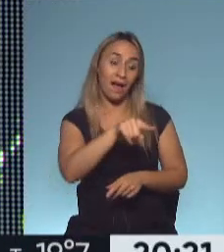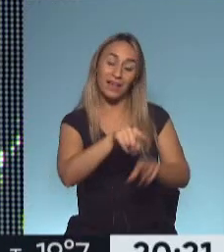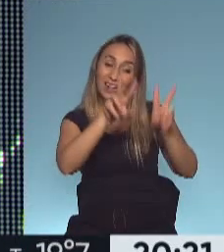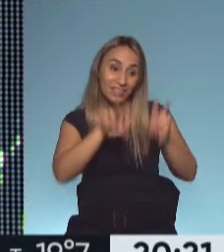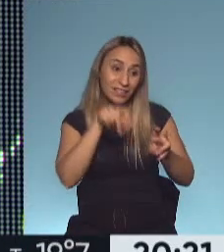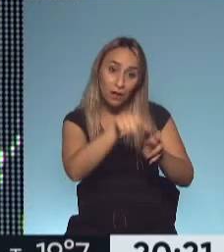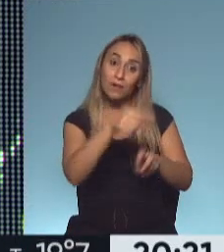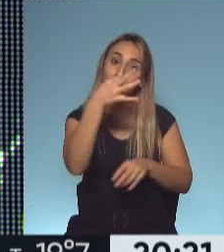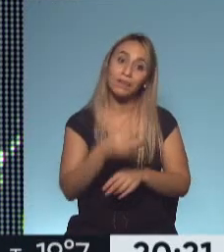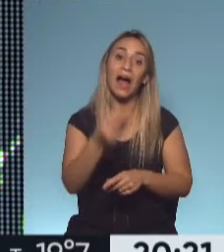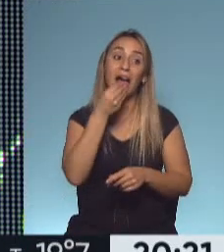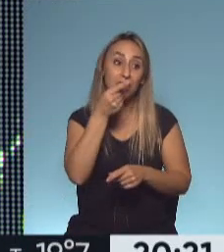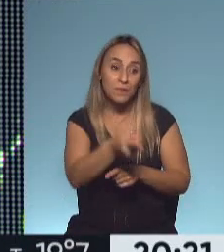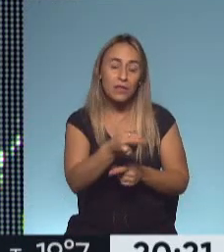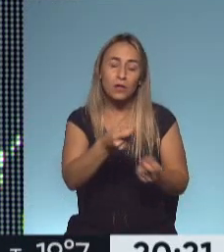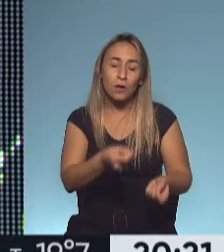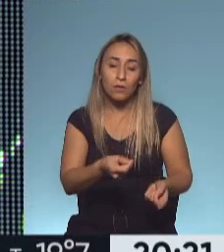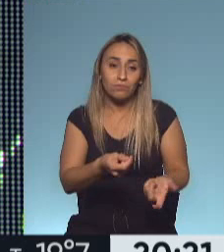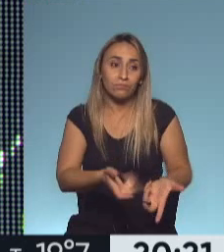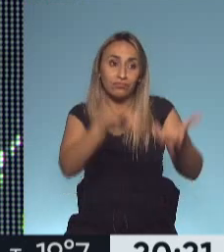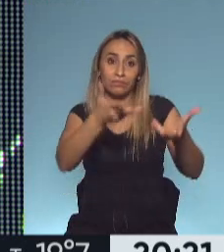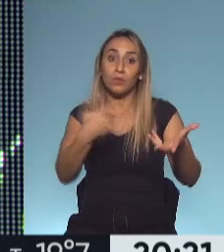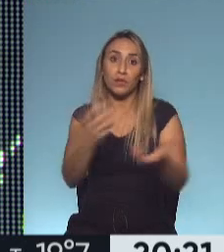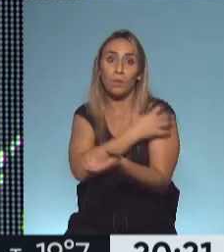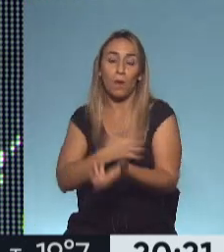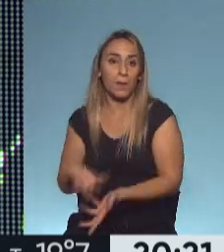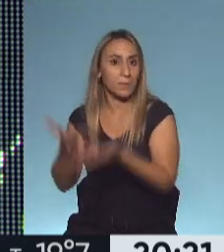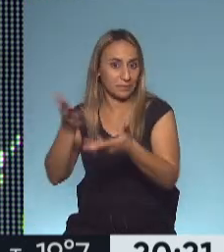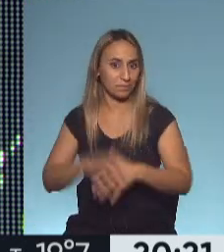Hoy está subiendo la pobreza por el precio de los alimentos. Sin ninguna duda, sin ninguna duda. Gracias nuevamente. Gracias.